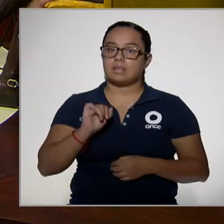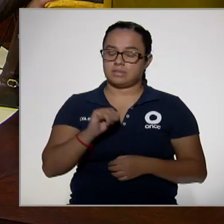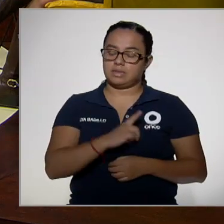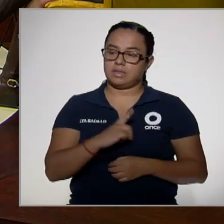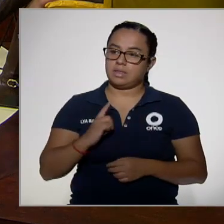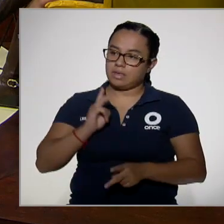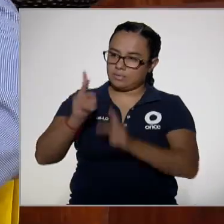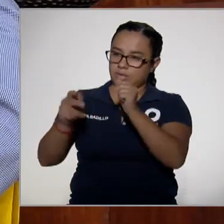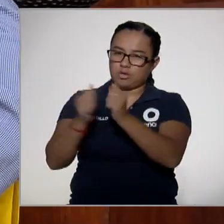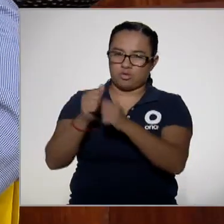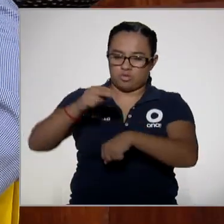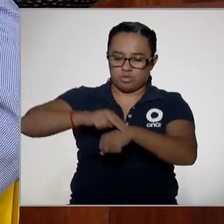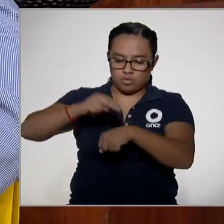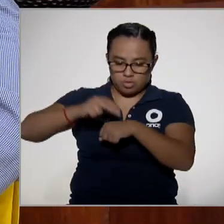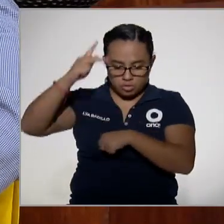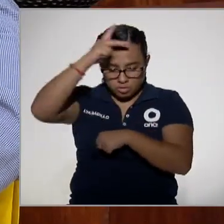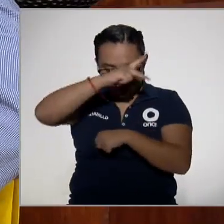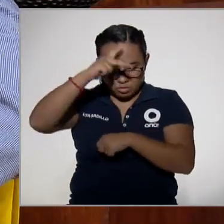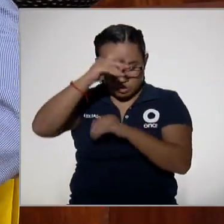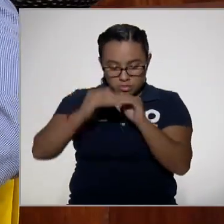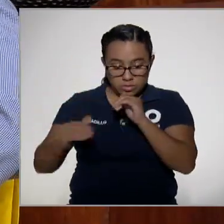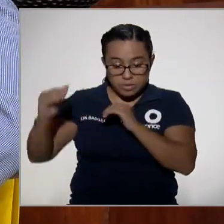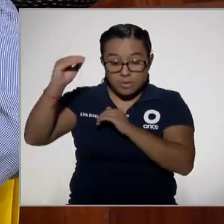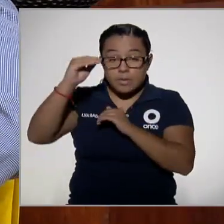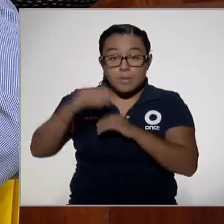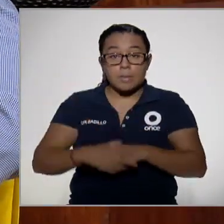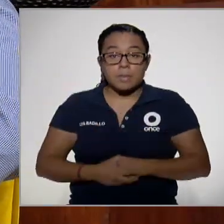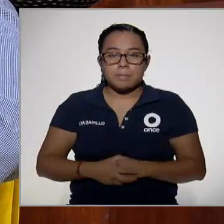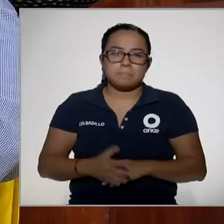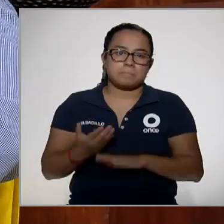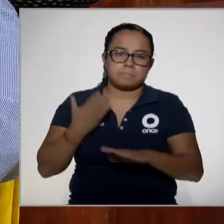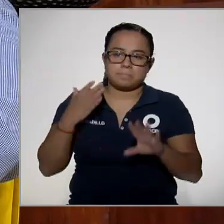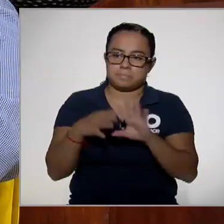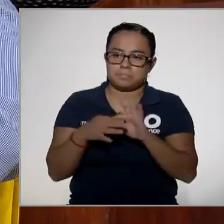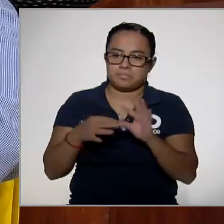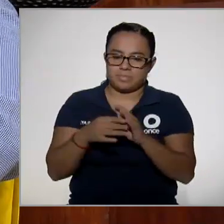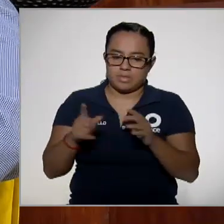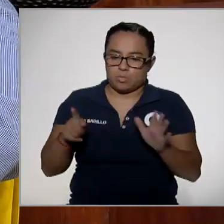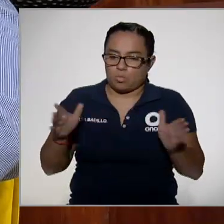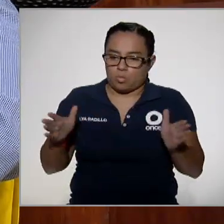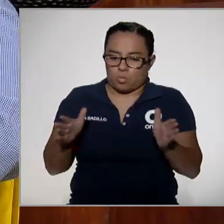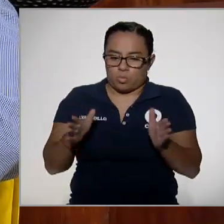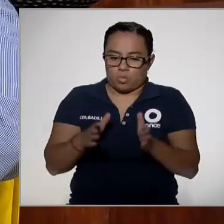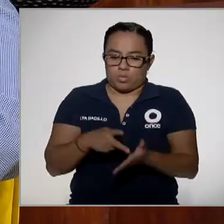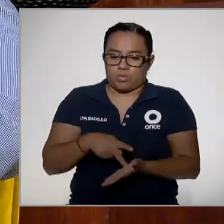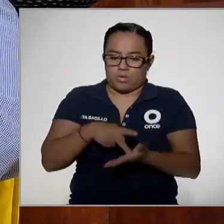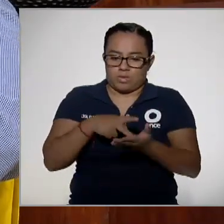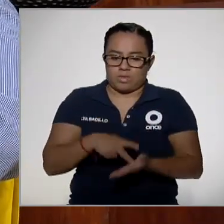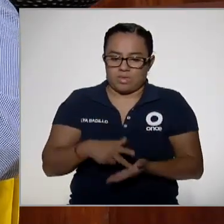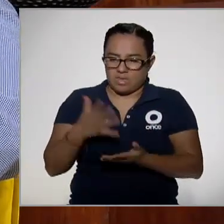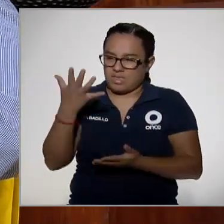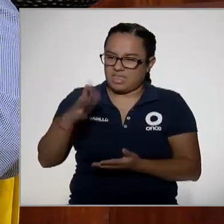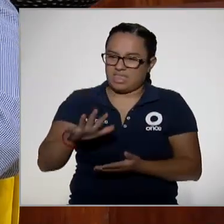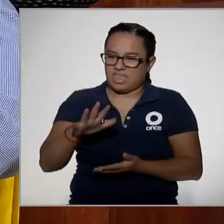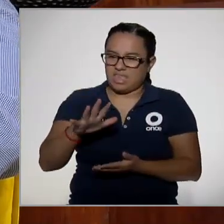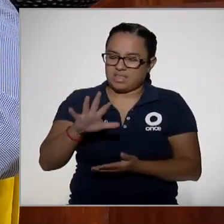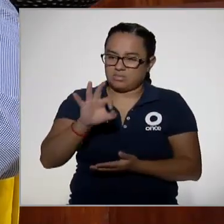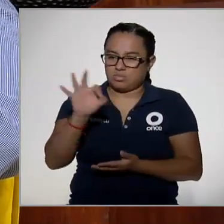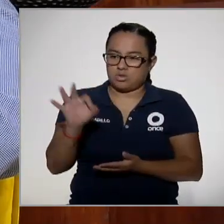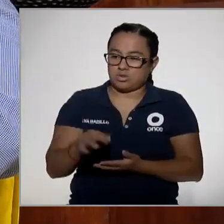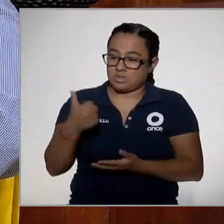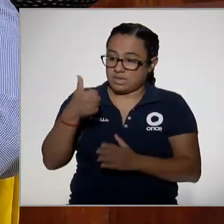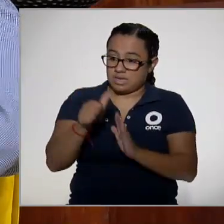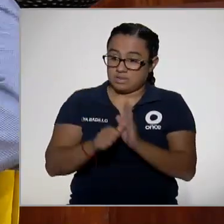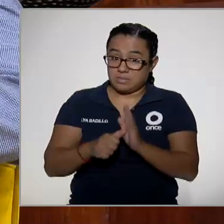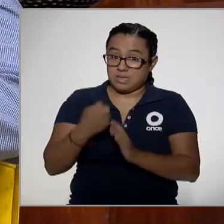sitio con su en general algo había comentado de una pérdida de peso una pérdida de peso de nuevo a 90 sucede 10 por ciento en seis